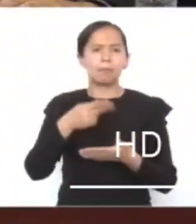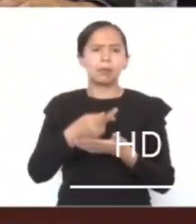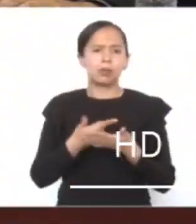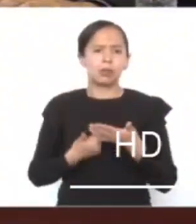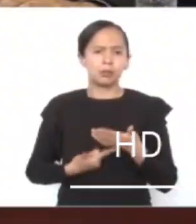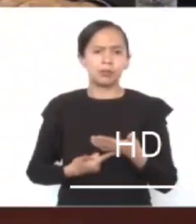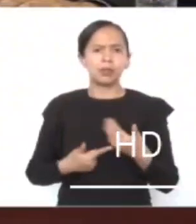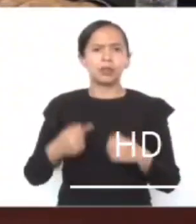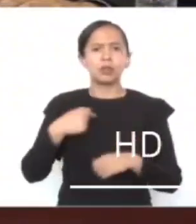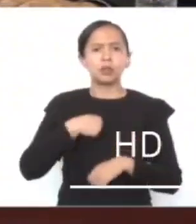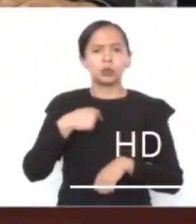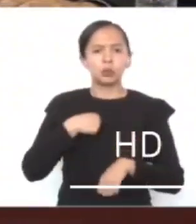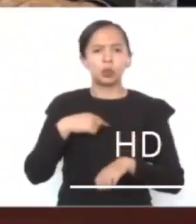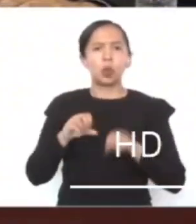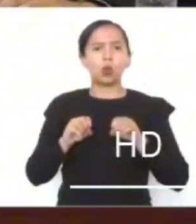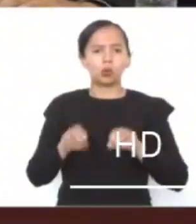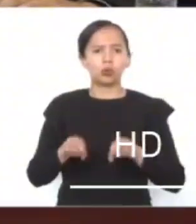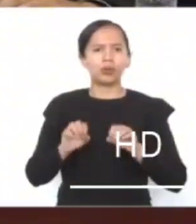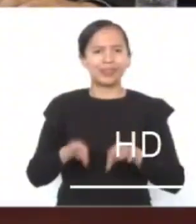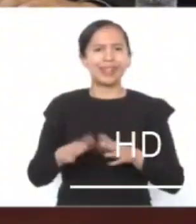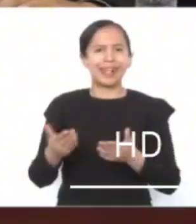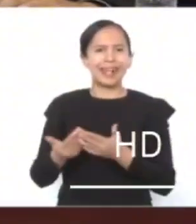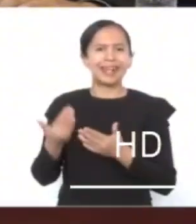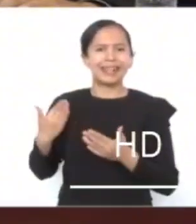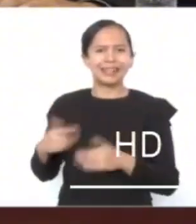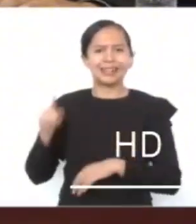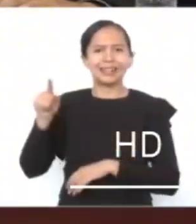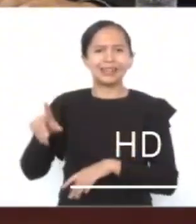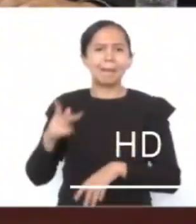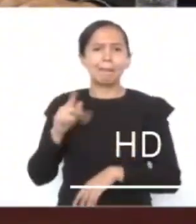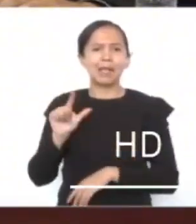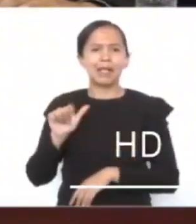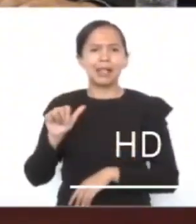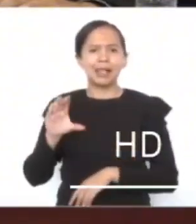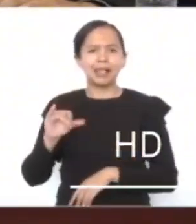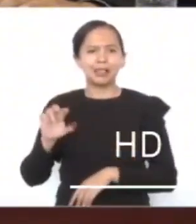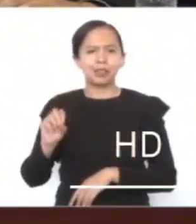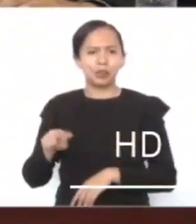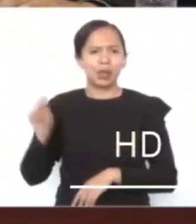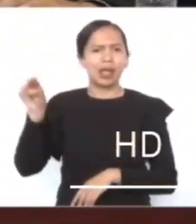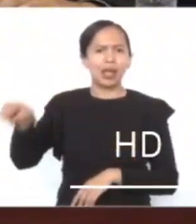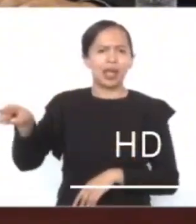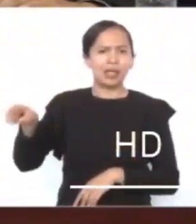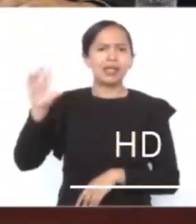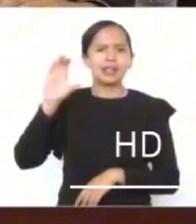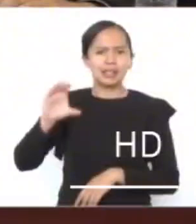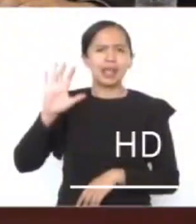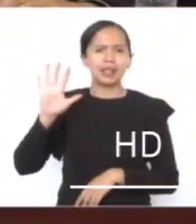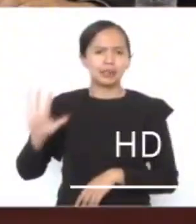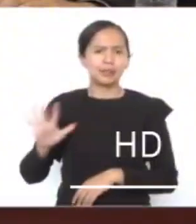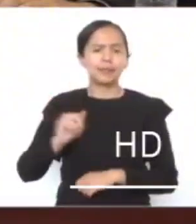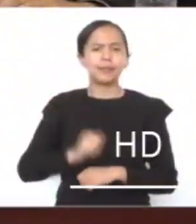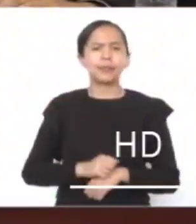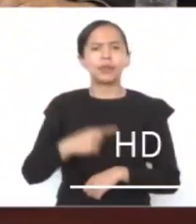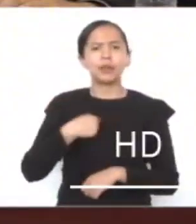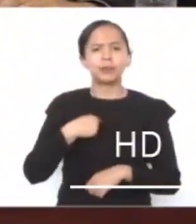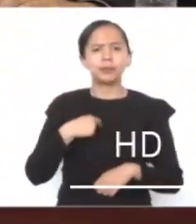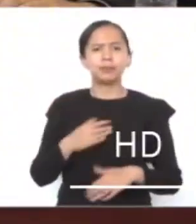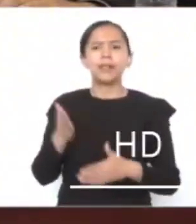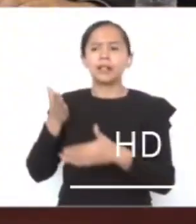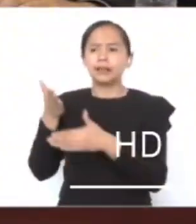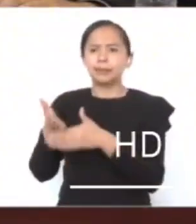me trasladé desde mi oficina en el antiguo Palacio del Ayuntamiento al C5 para instalar el Comité